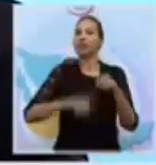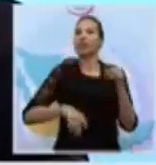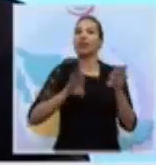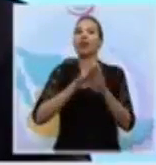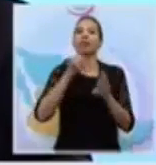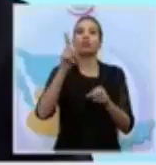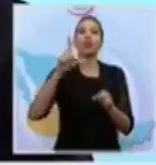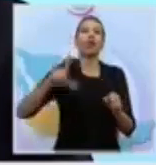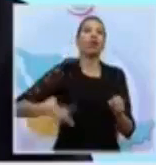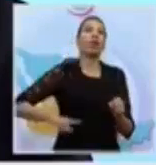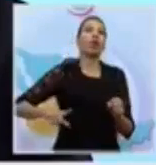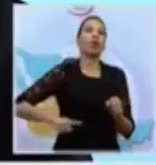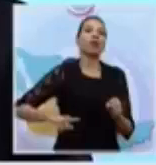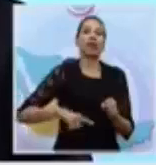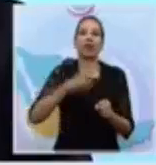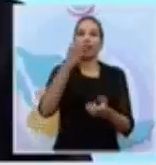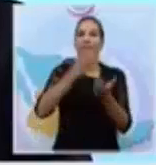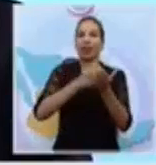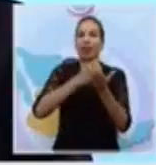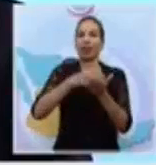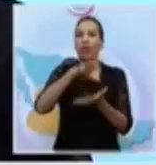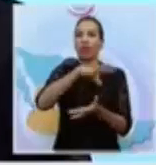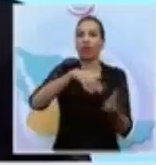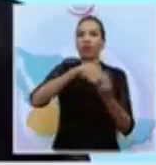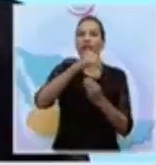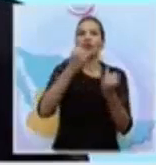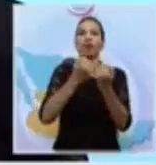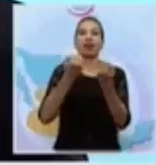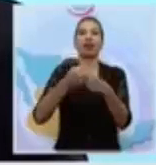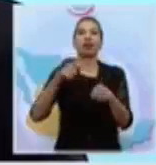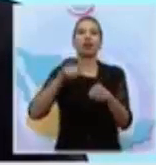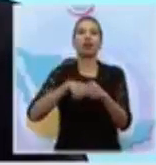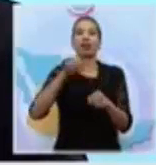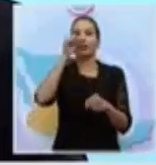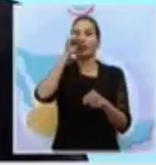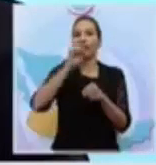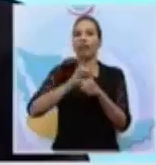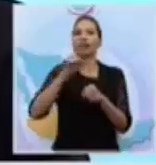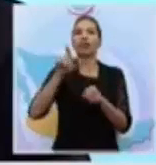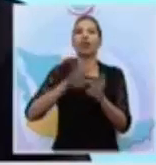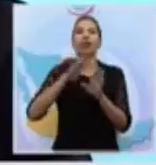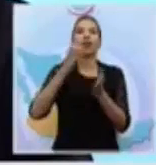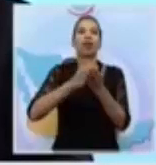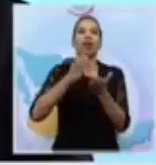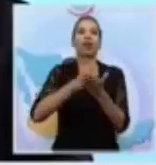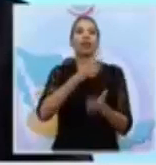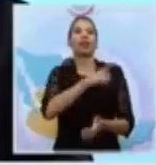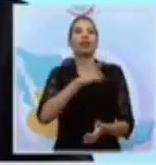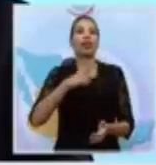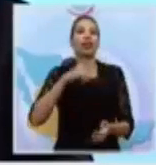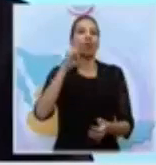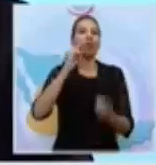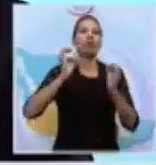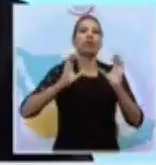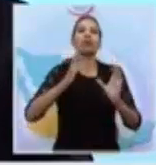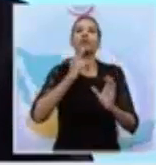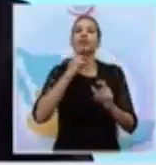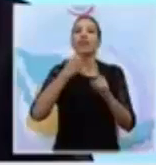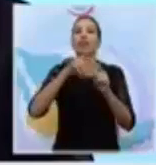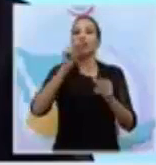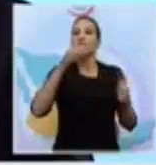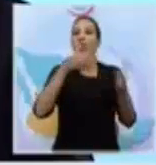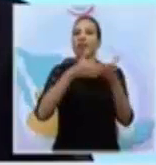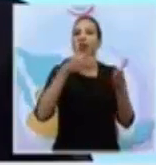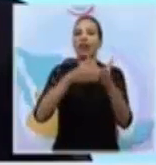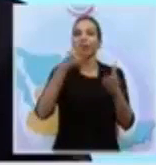Estado entre lo económico y lo social. Las secretarías de lo económico solo deben cuidar que no haya barreras al